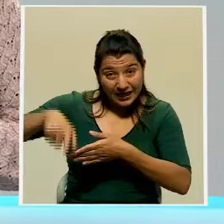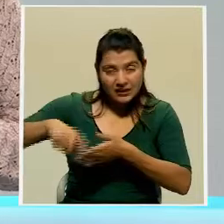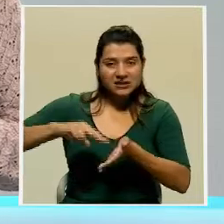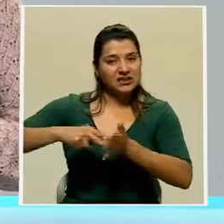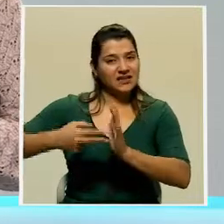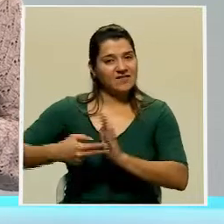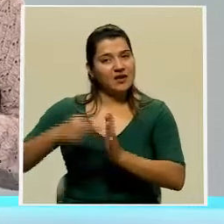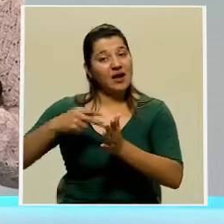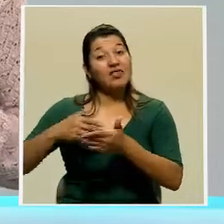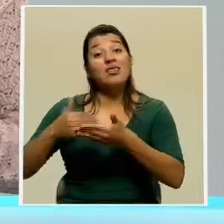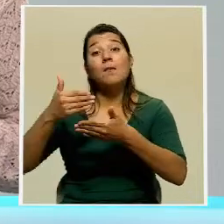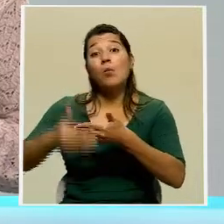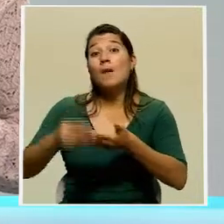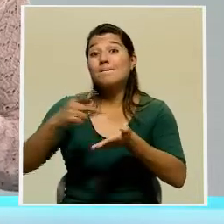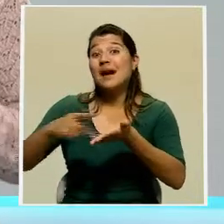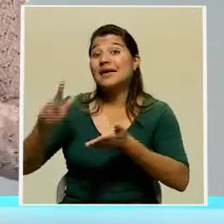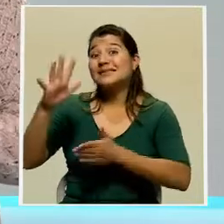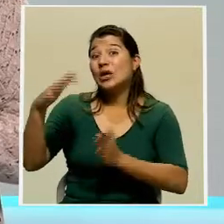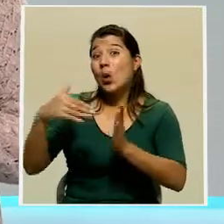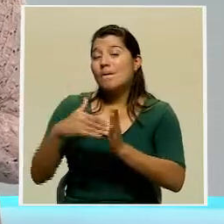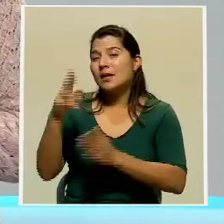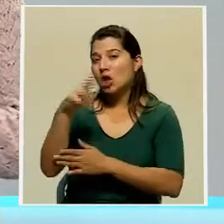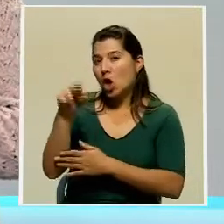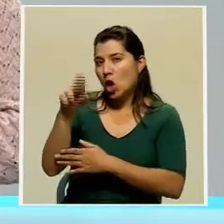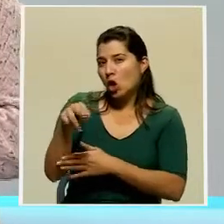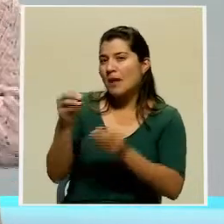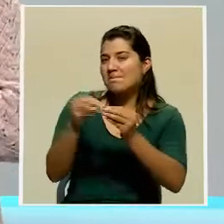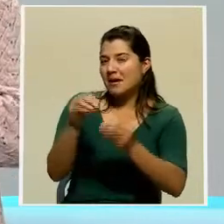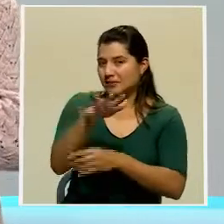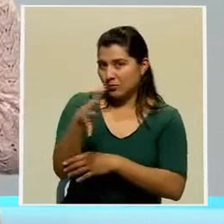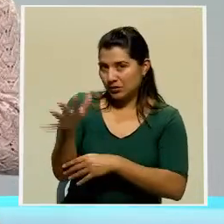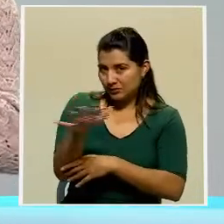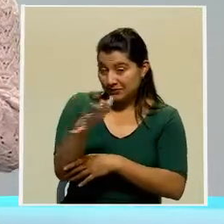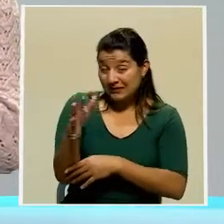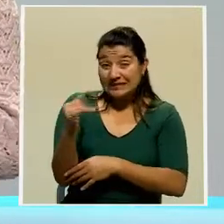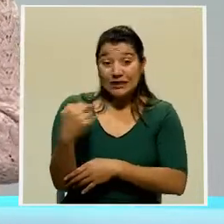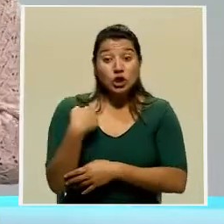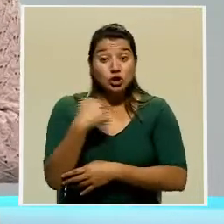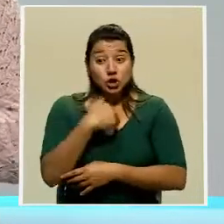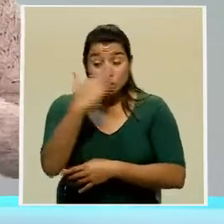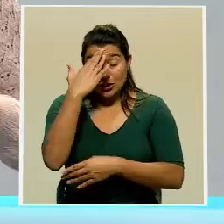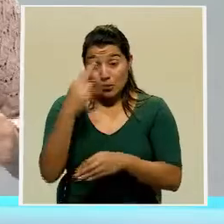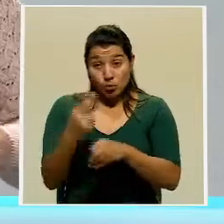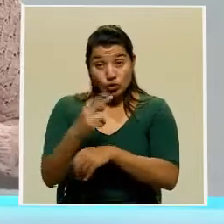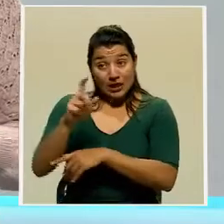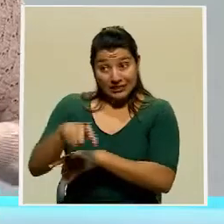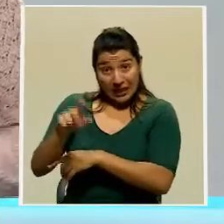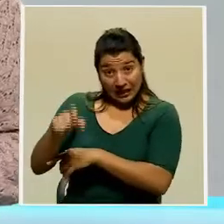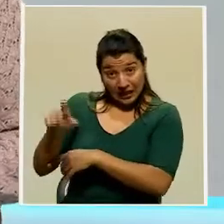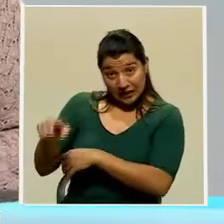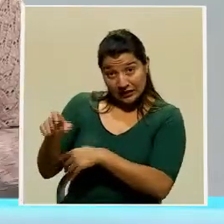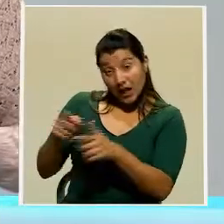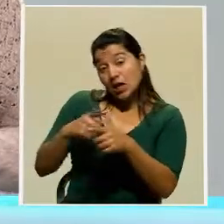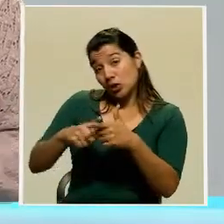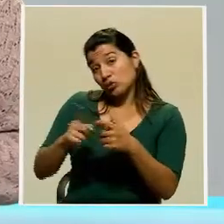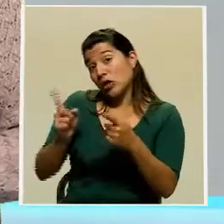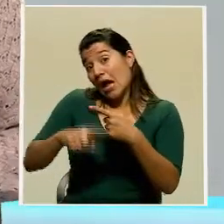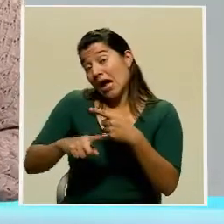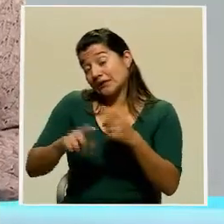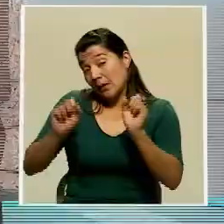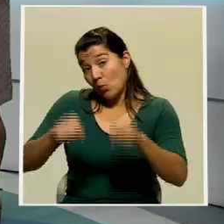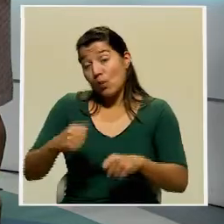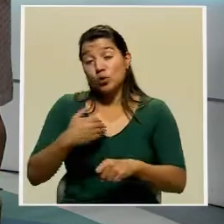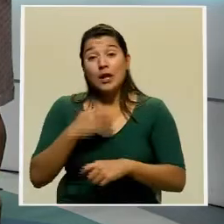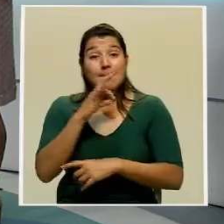mucha información al respecto y saber manejar esa tarjeta, que si sabemos manejarla y podemos darle vuelta, hasta incluso beneficios puede traer para nuestro